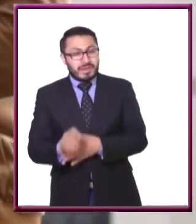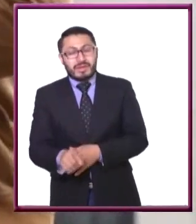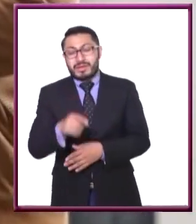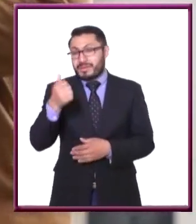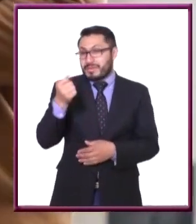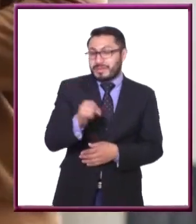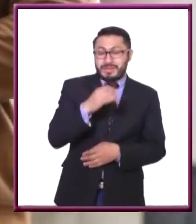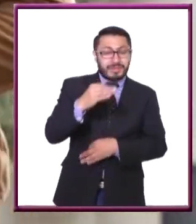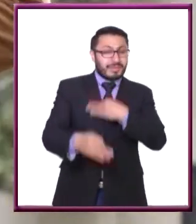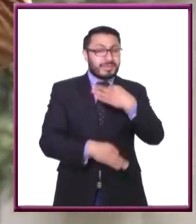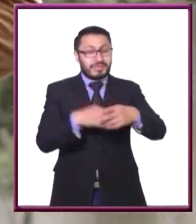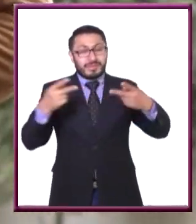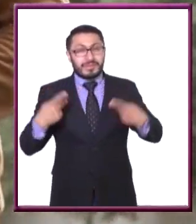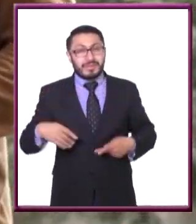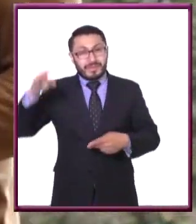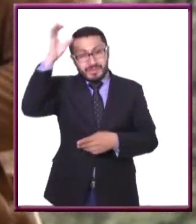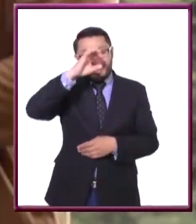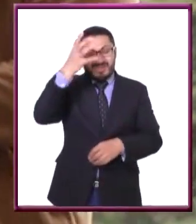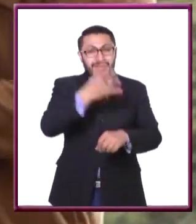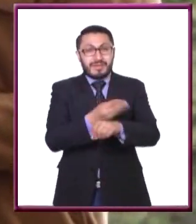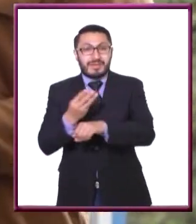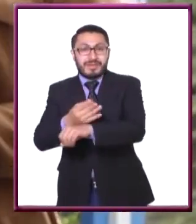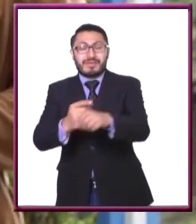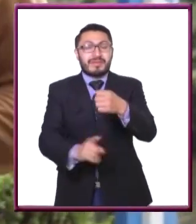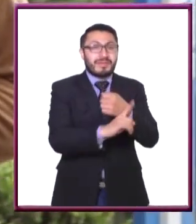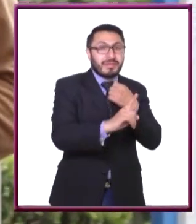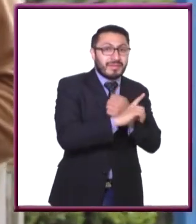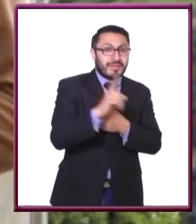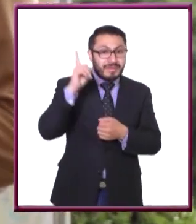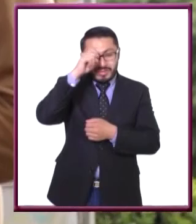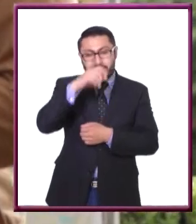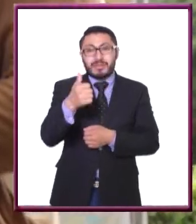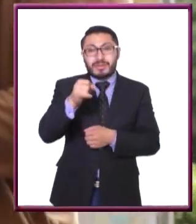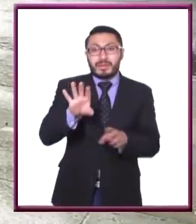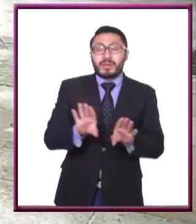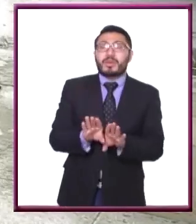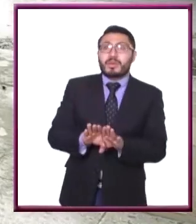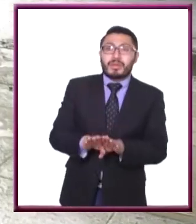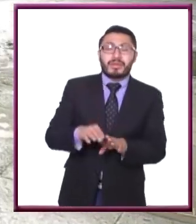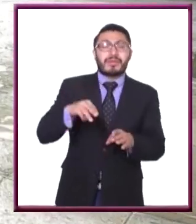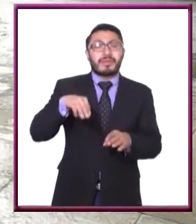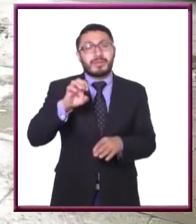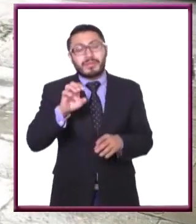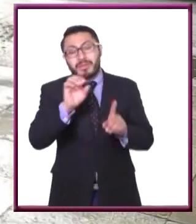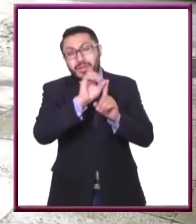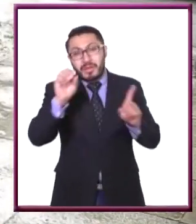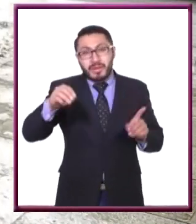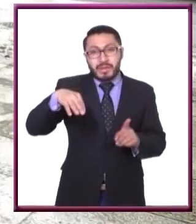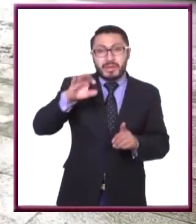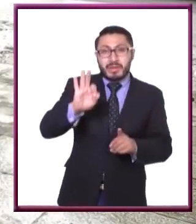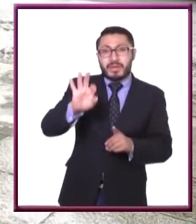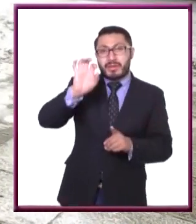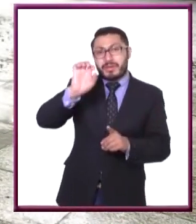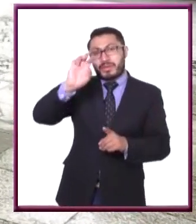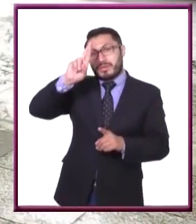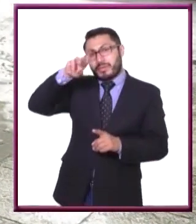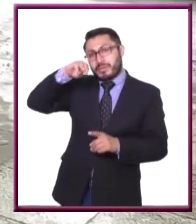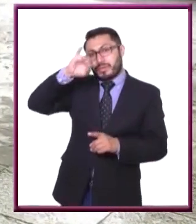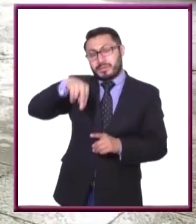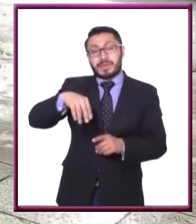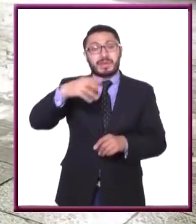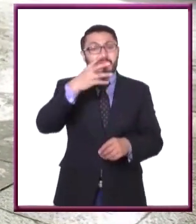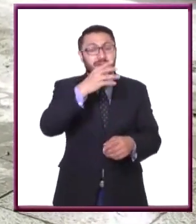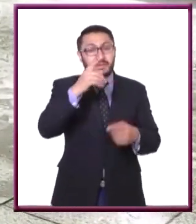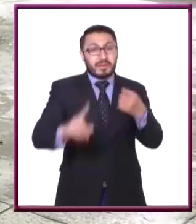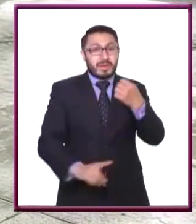entonces así es como todos los científicos resuelven los problemas complejos. ¿Así como? Con el método de Fermi, tratando de dividir el